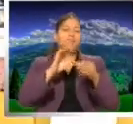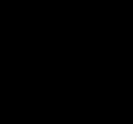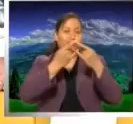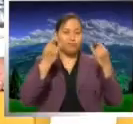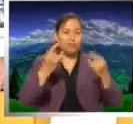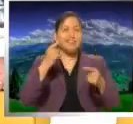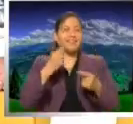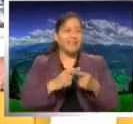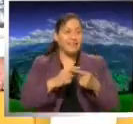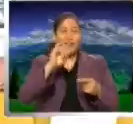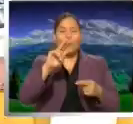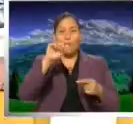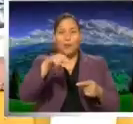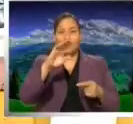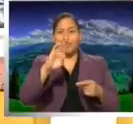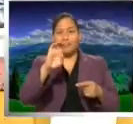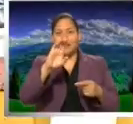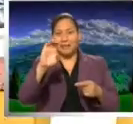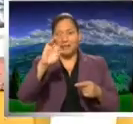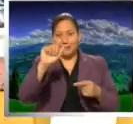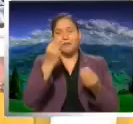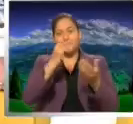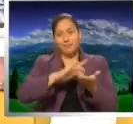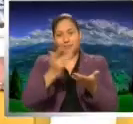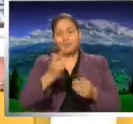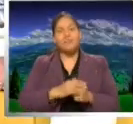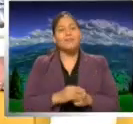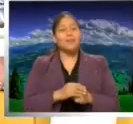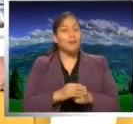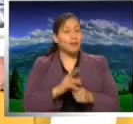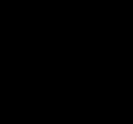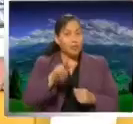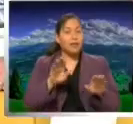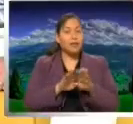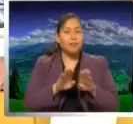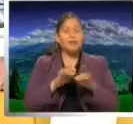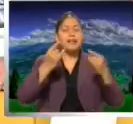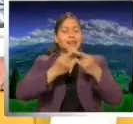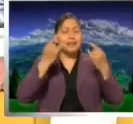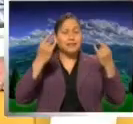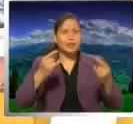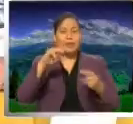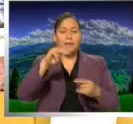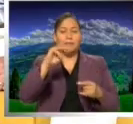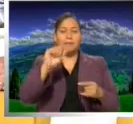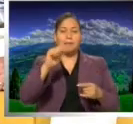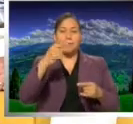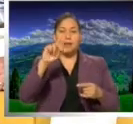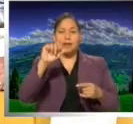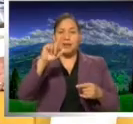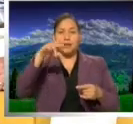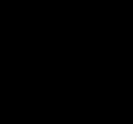narrador, que es Juan Becerra Costa. Muchas gracias, Juan. De verdad que la narración de la Magdalena